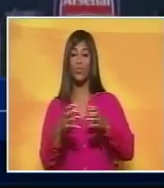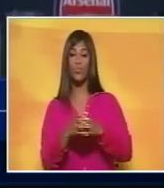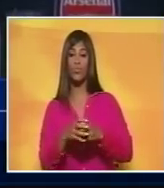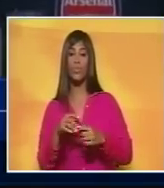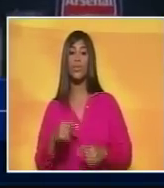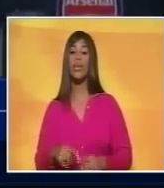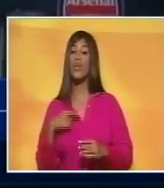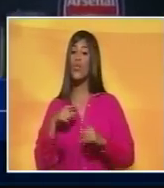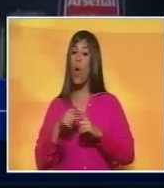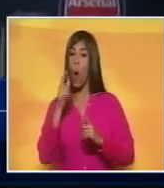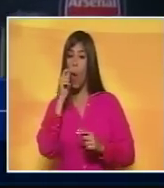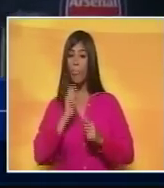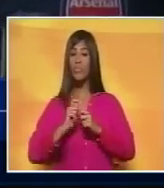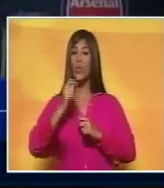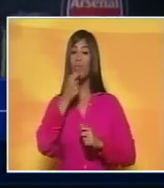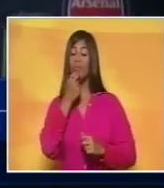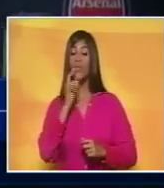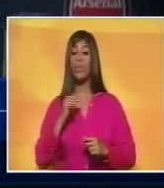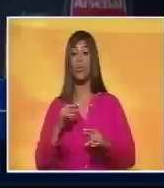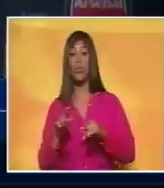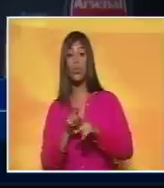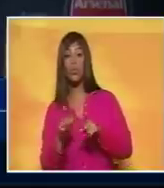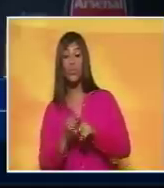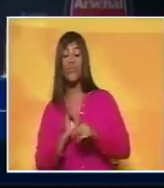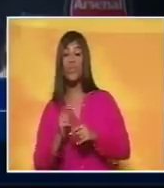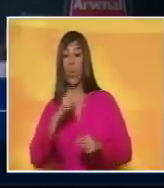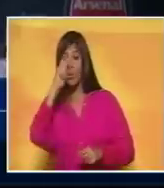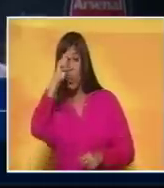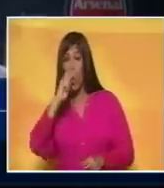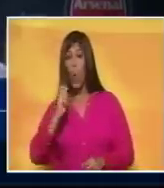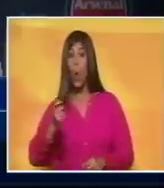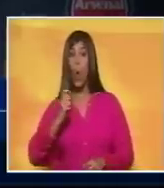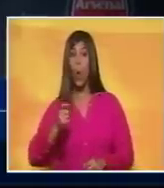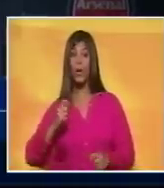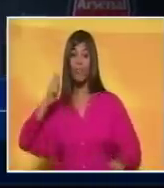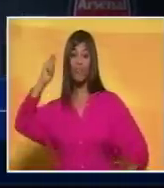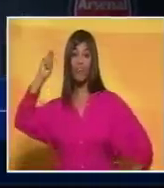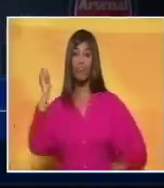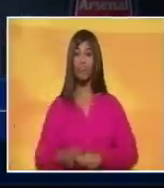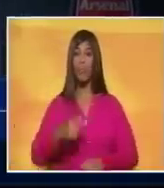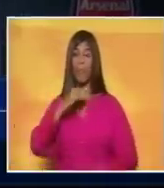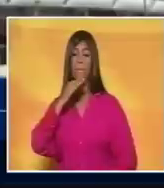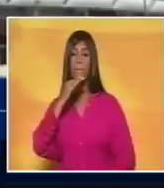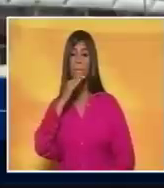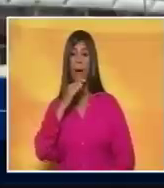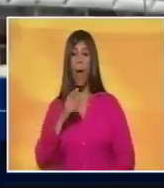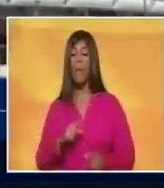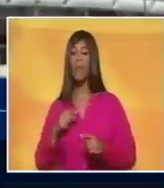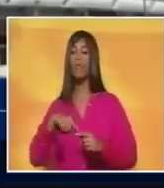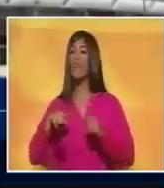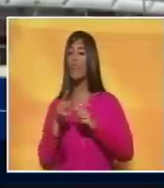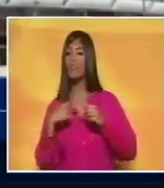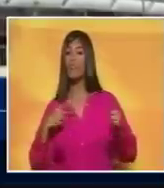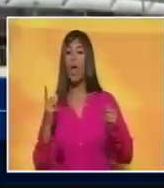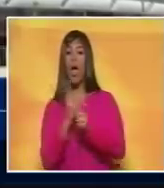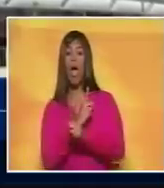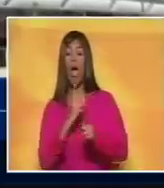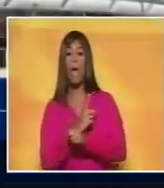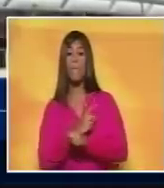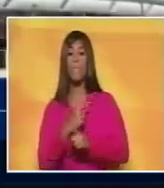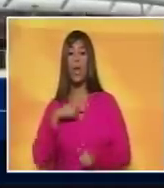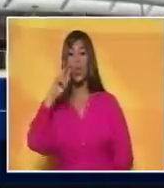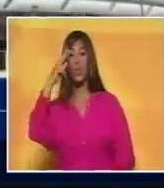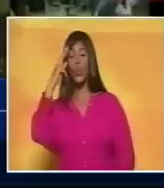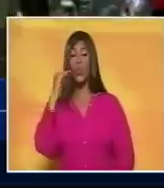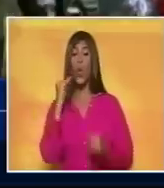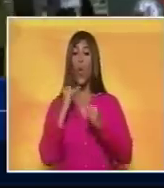Mauricio Sarri, y este último sacudiendo su gorra contra el piso al retirarse a los vestuarios. Se suman a las dudas de